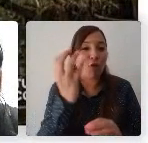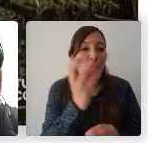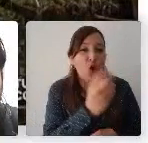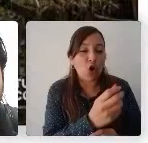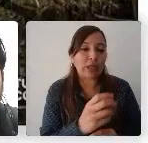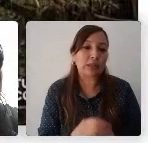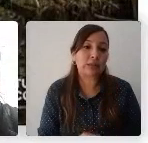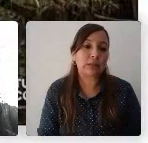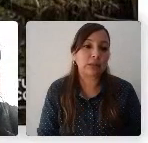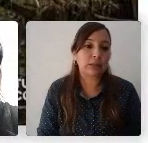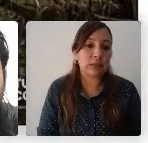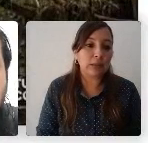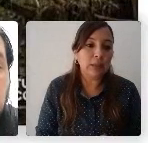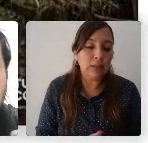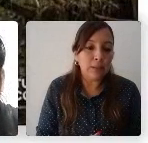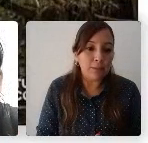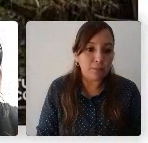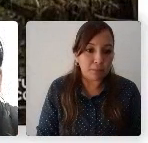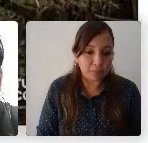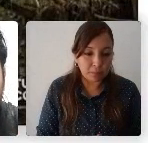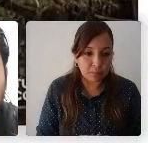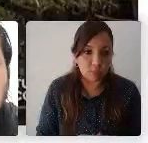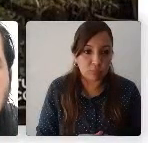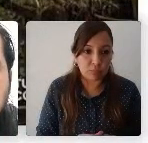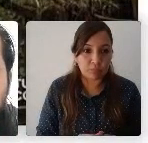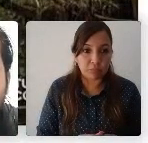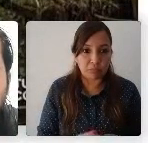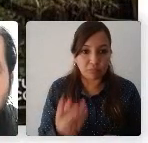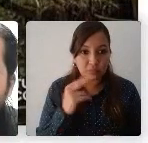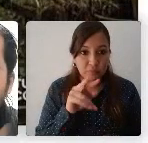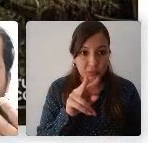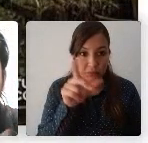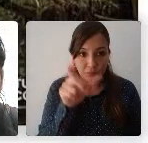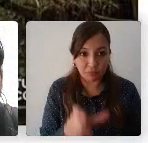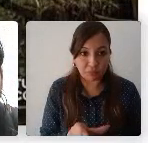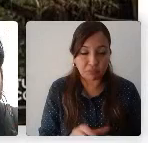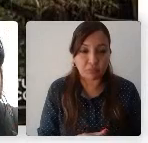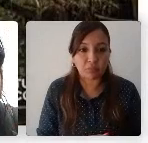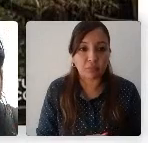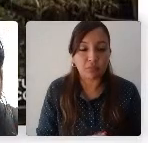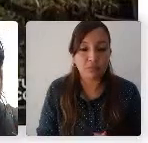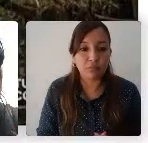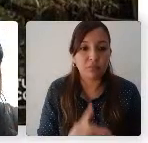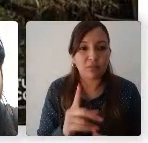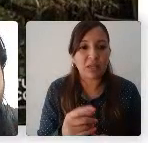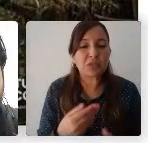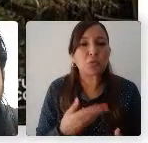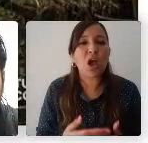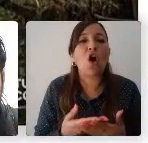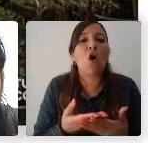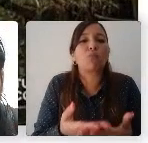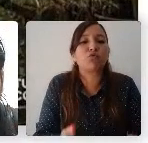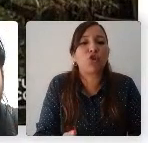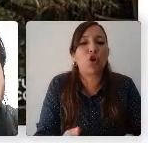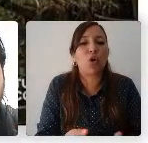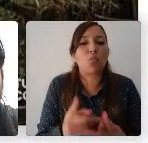oferta de alojamiento, alimentación y también de orientación dentro de sus espacios, ¿no? Entonces, es una oferta bastante diversa,